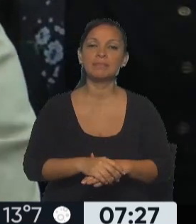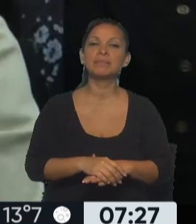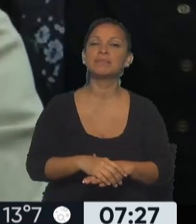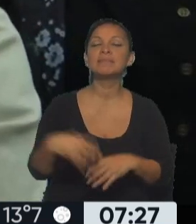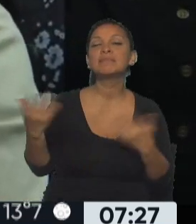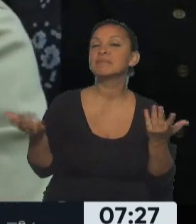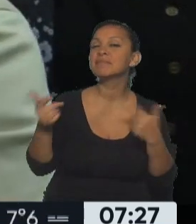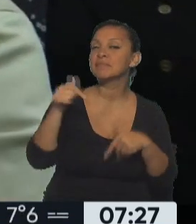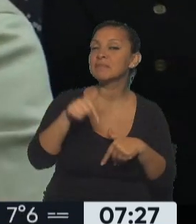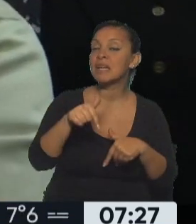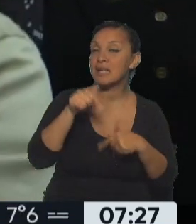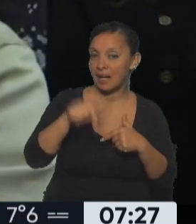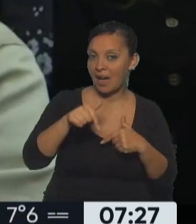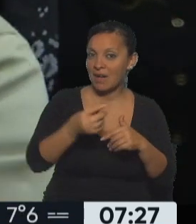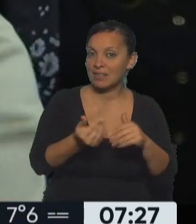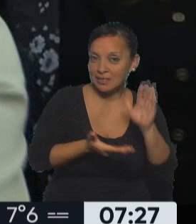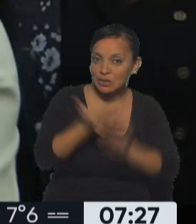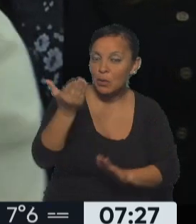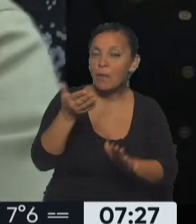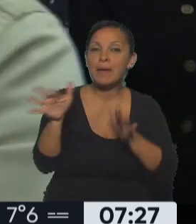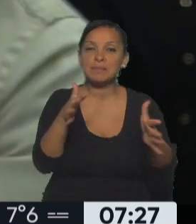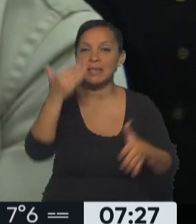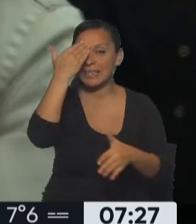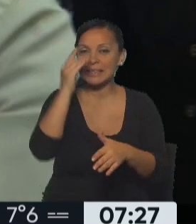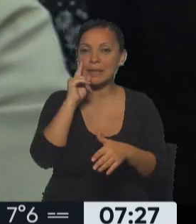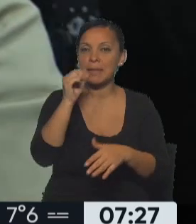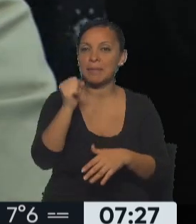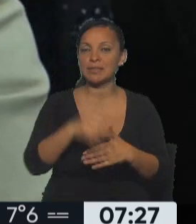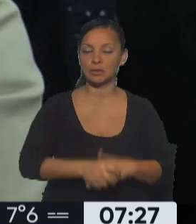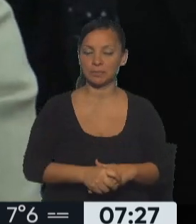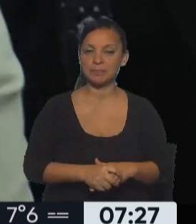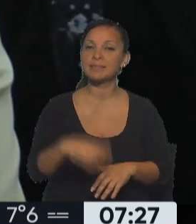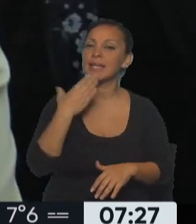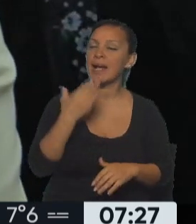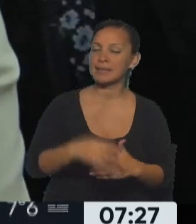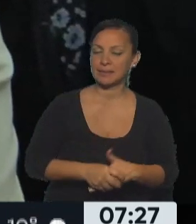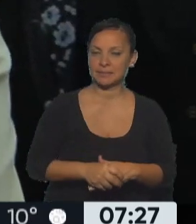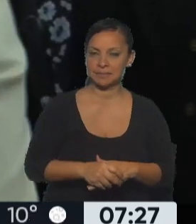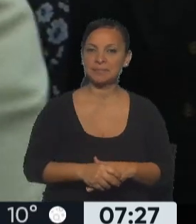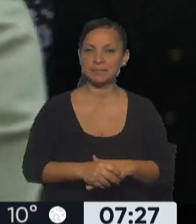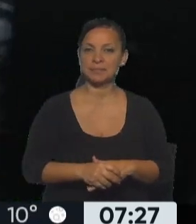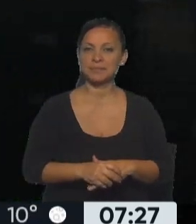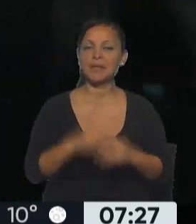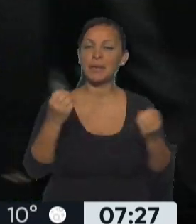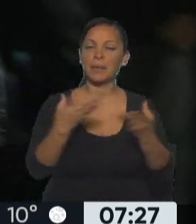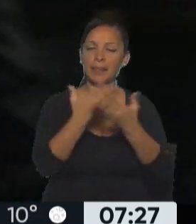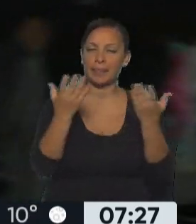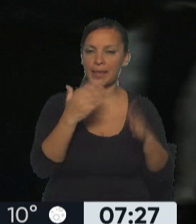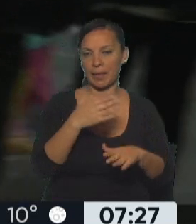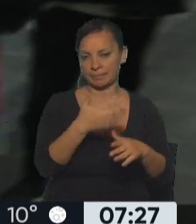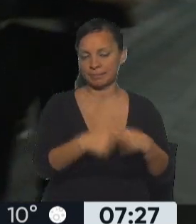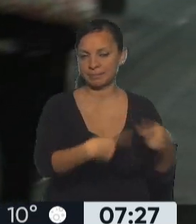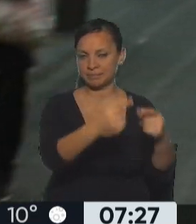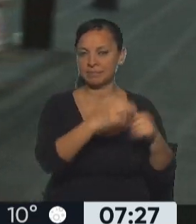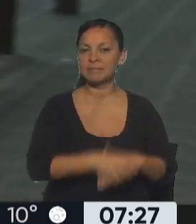de...? Con esta nueva suba ponele unos 15.000 pesos más o menos de boleto. Gracias. Boleto. Gracias, buen día entonces, buen día, buena jornada de